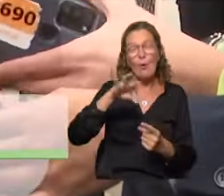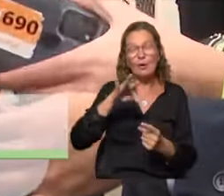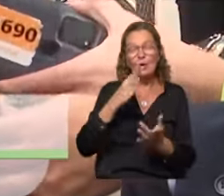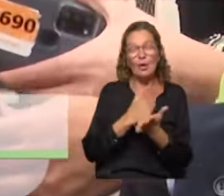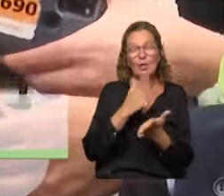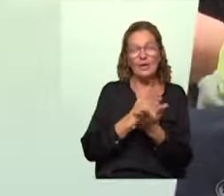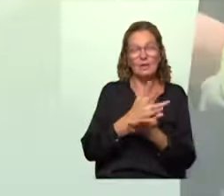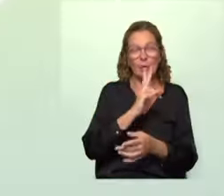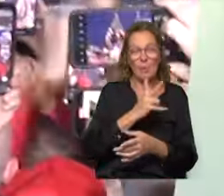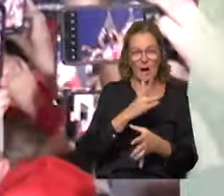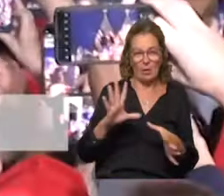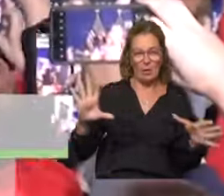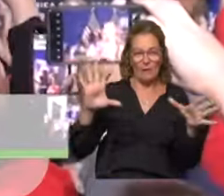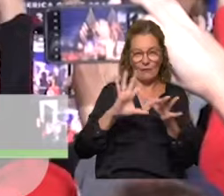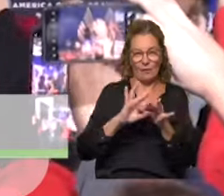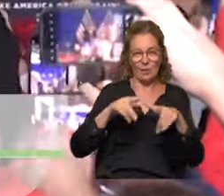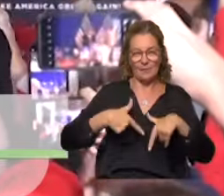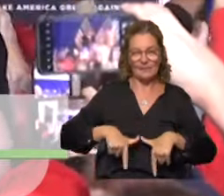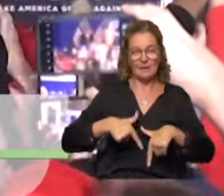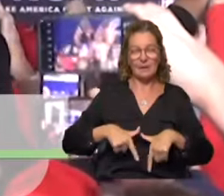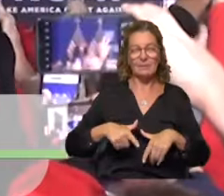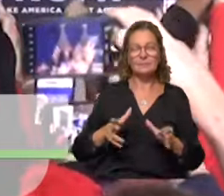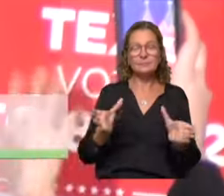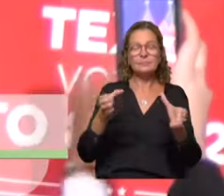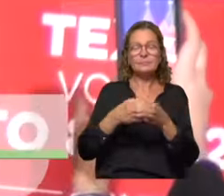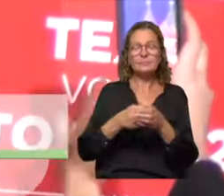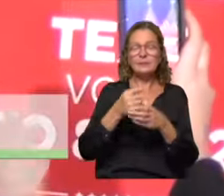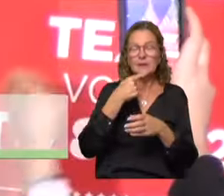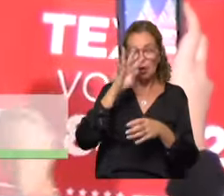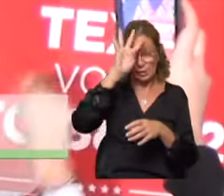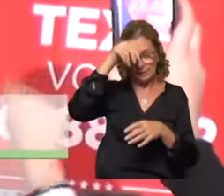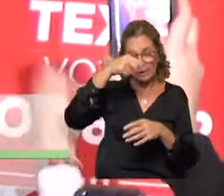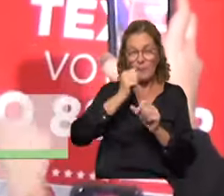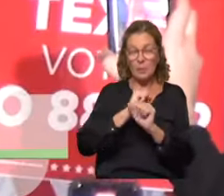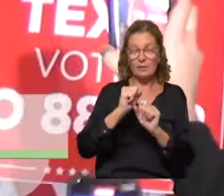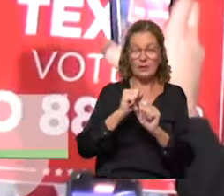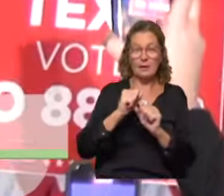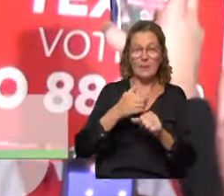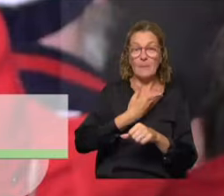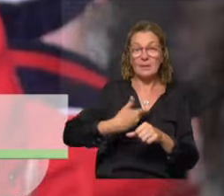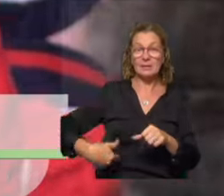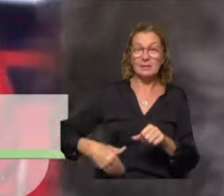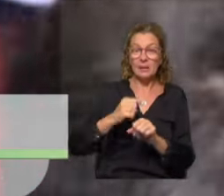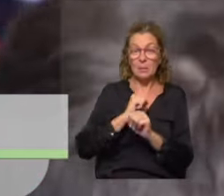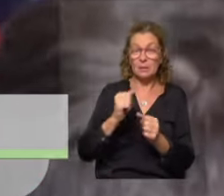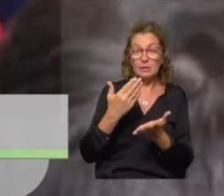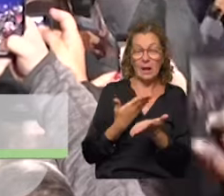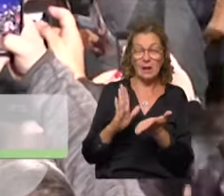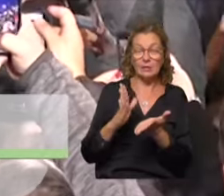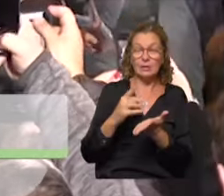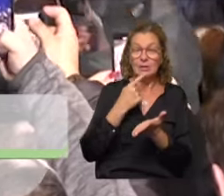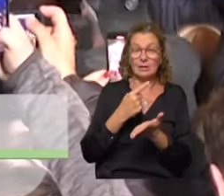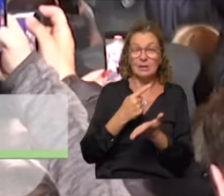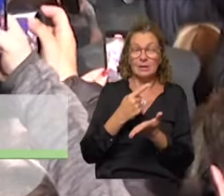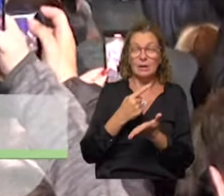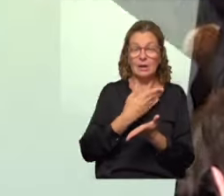vinculado a su ministerio. La Corte Suprema de Estados Unidos resolvió que Donald Trump puede ser candidato presidencial, revocando un veredicto de la Corte